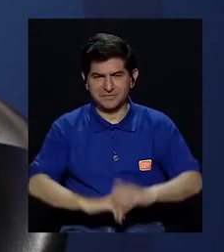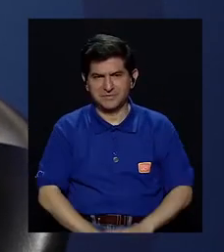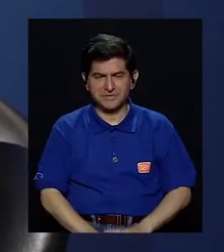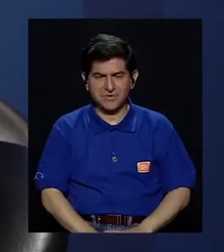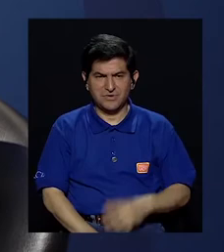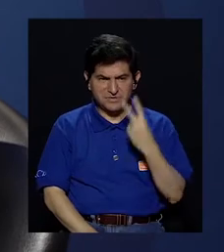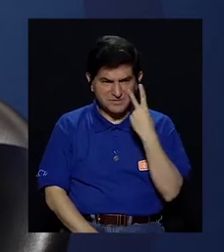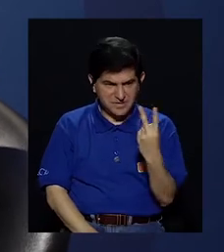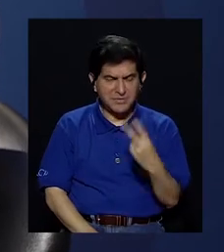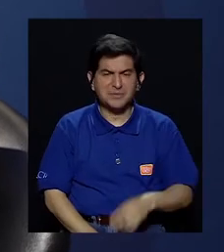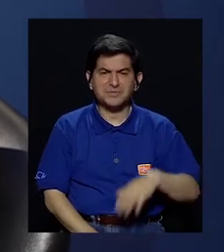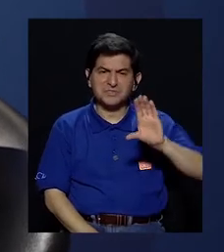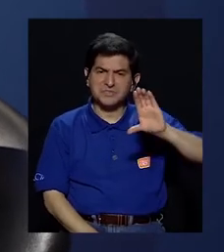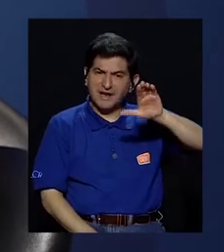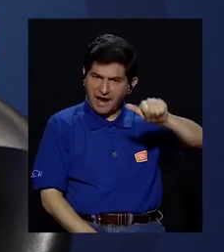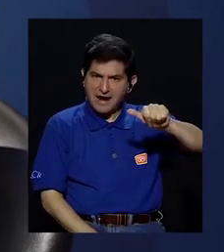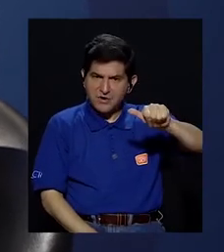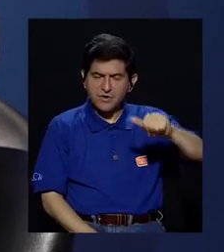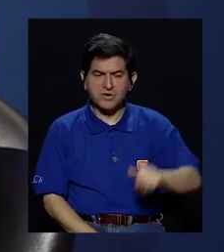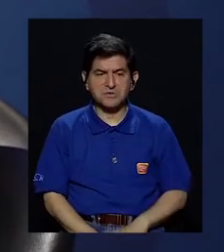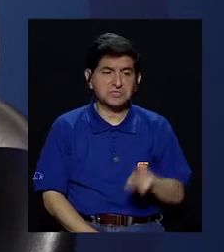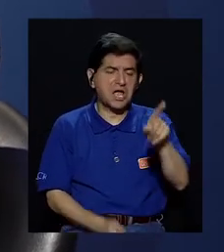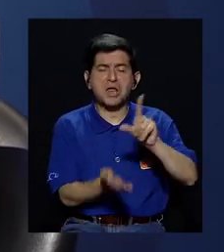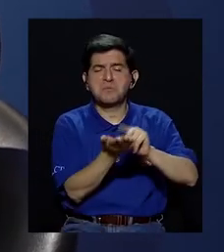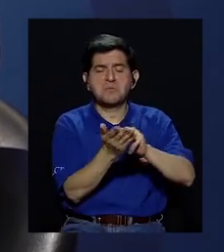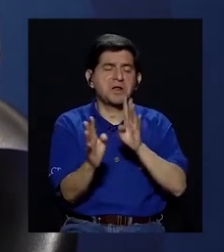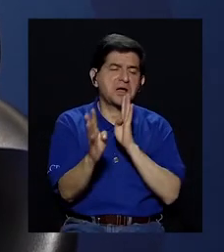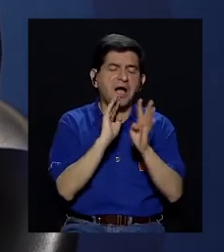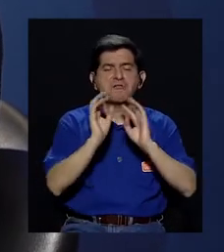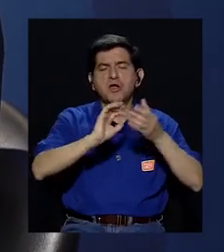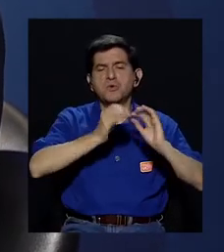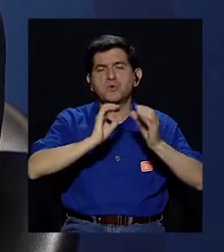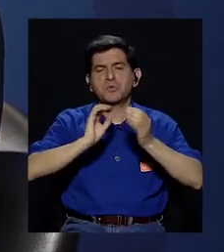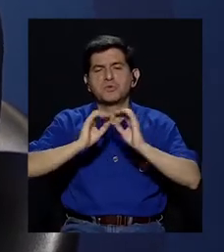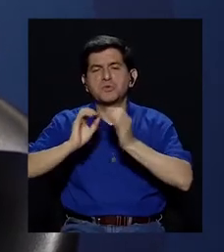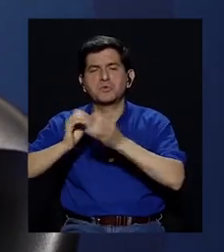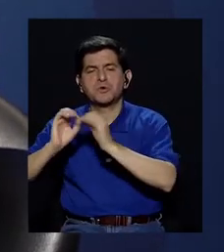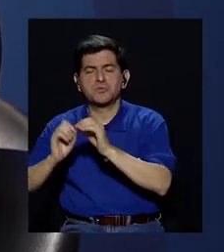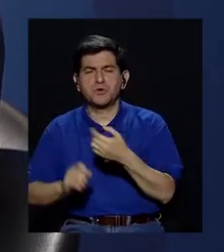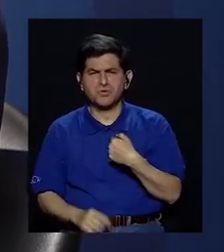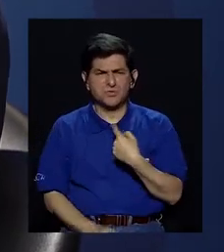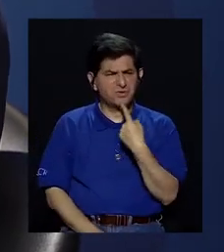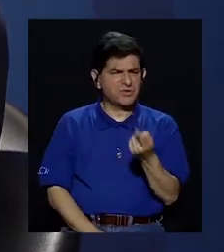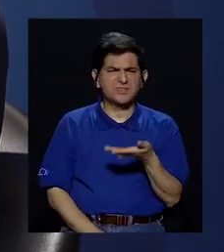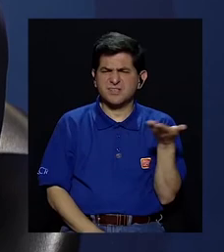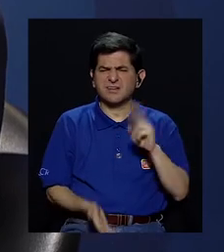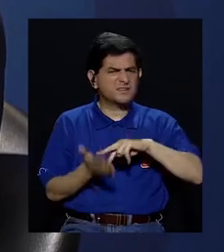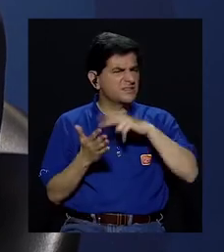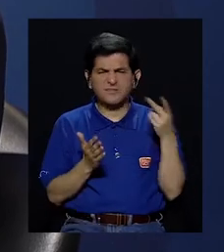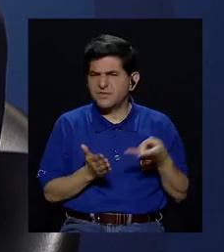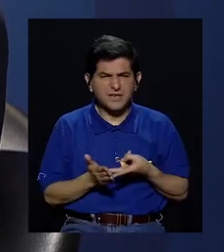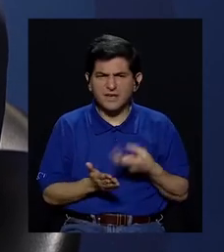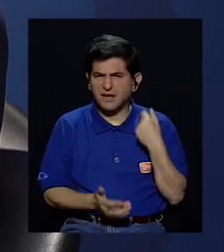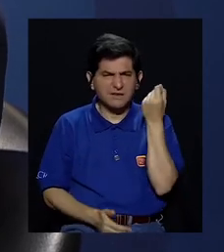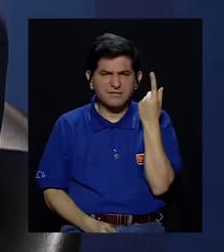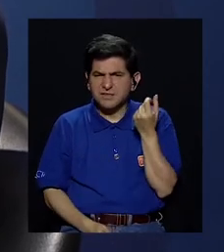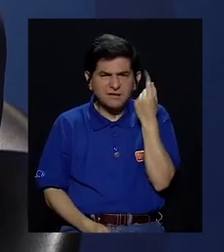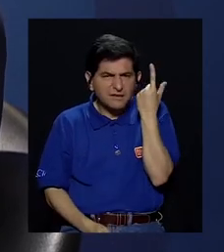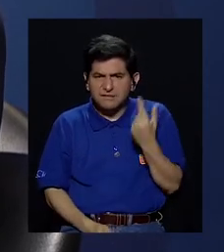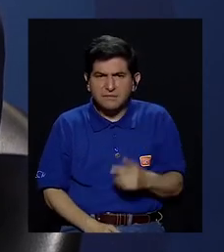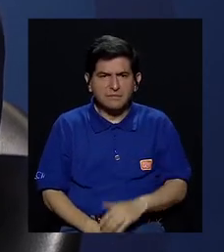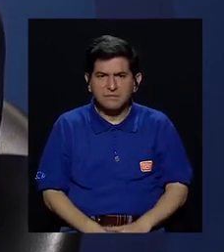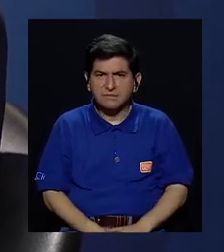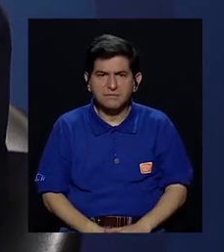comunicarse porque si luego bien carlos alvarado llegue pública y hablará tus datos datos datos si no se queda como sabe qué quiso decir porque no estoy